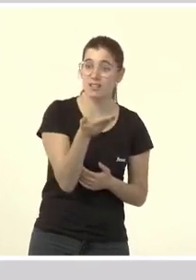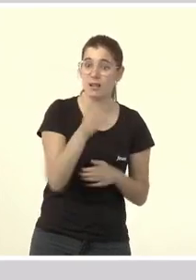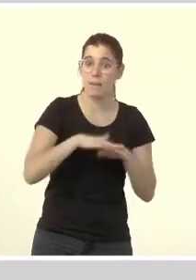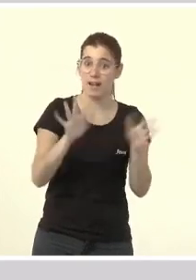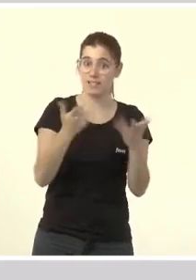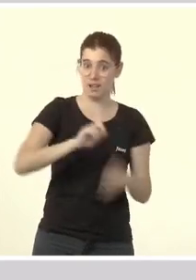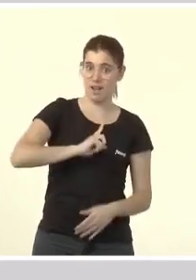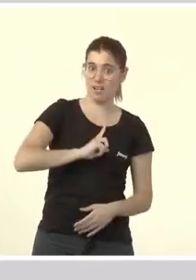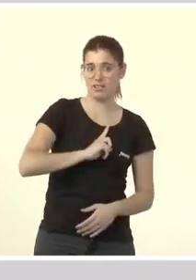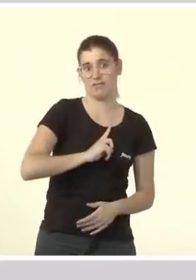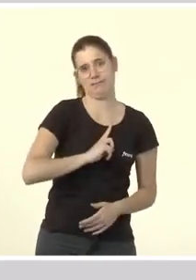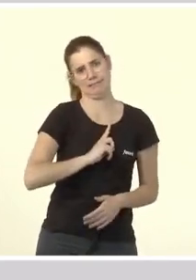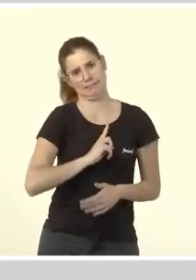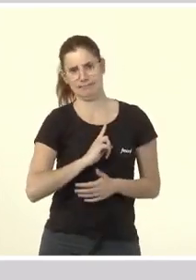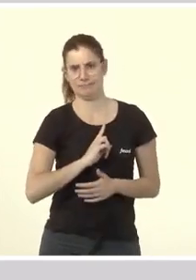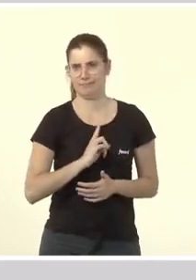salvarme a mí.